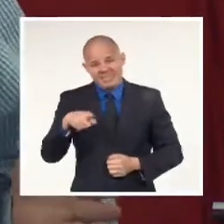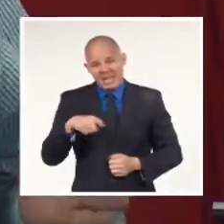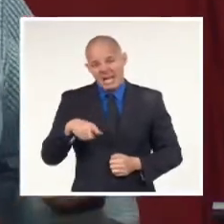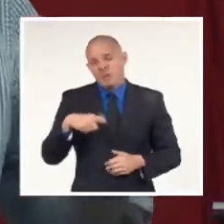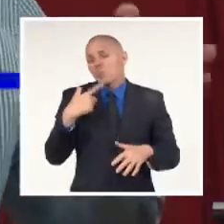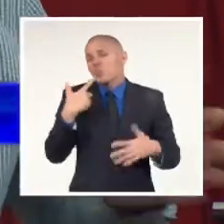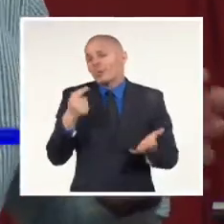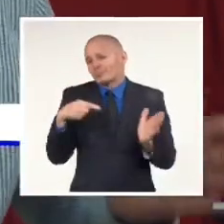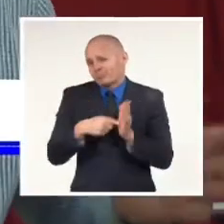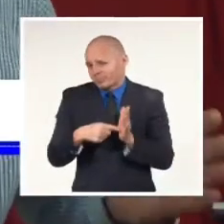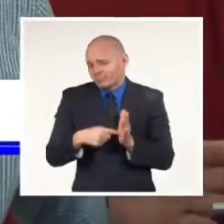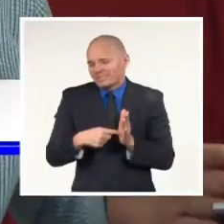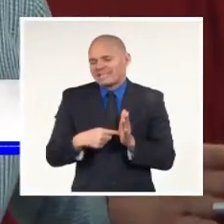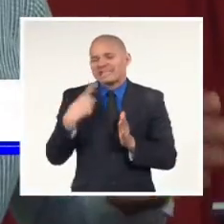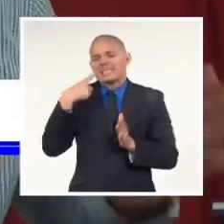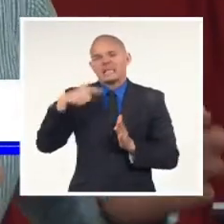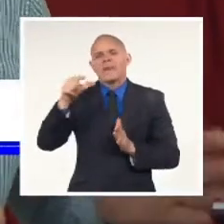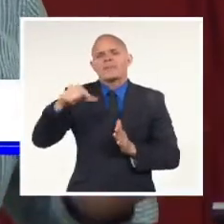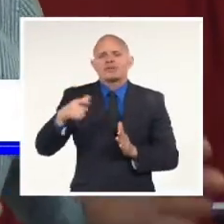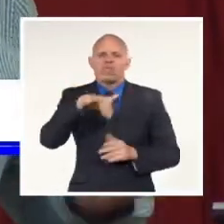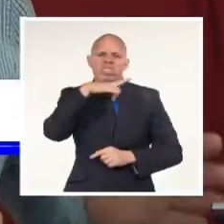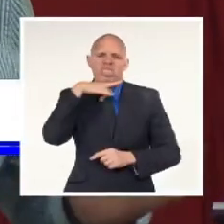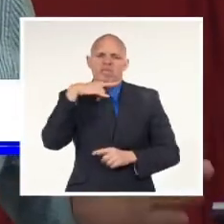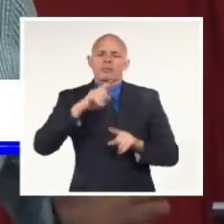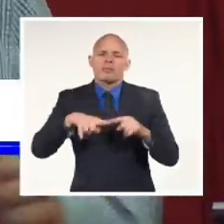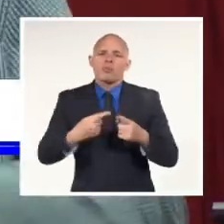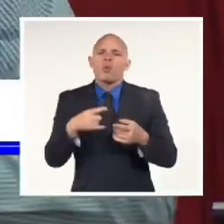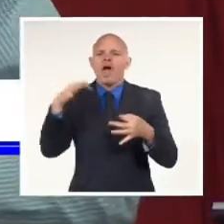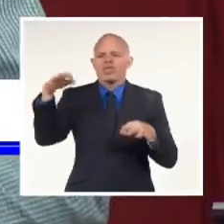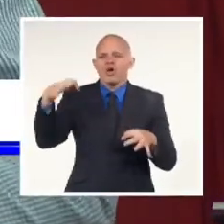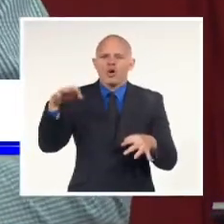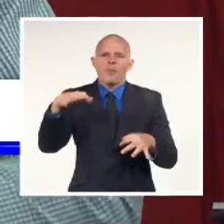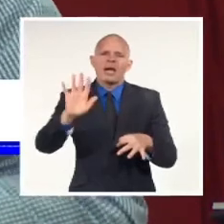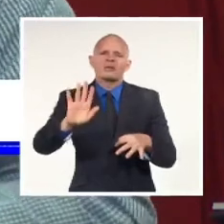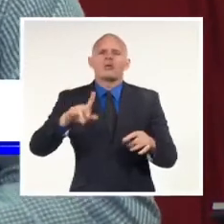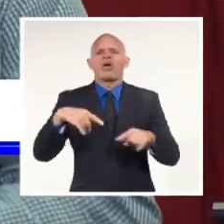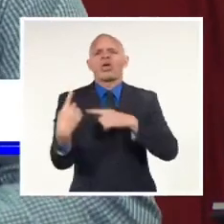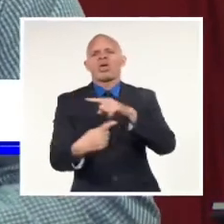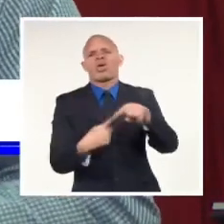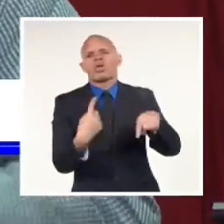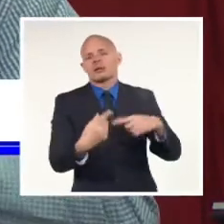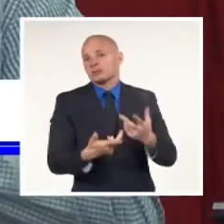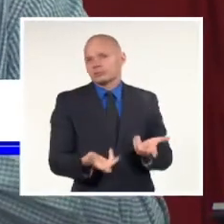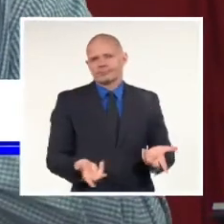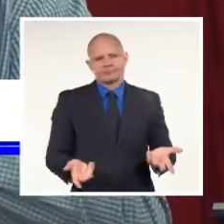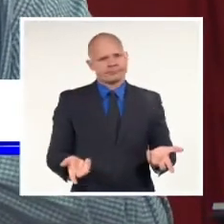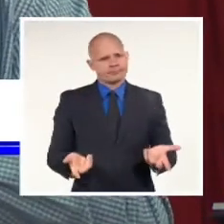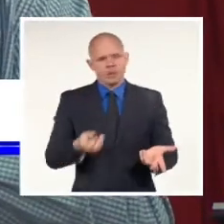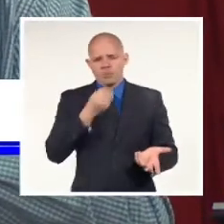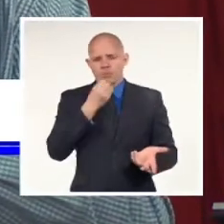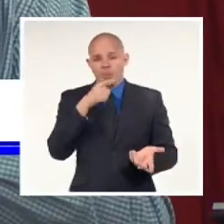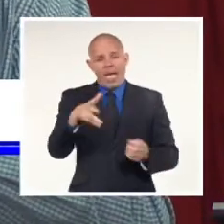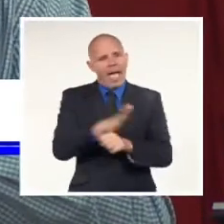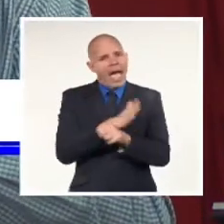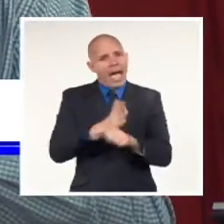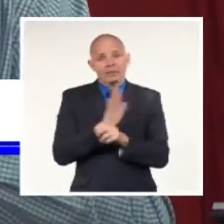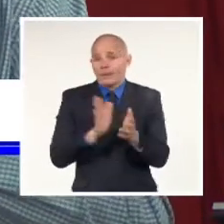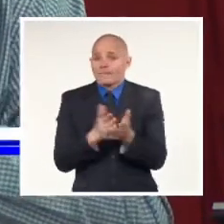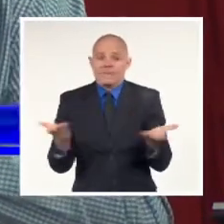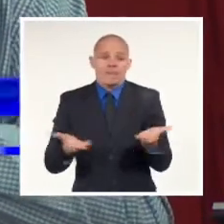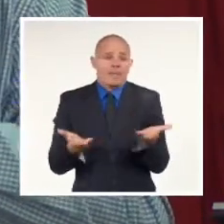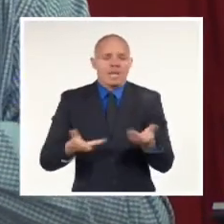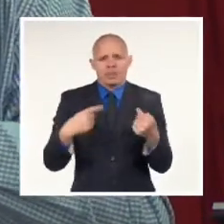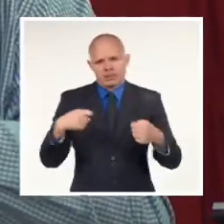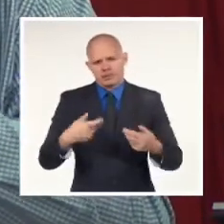que uno tiene que decir en qué tiempo tengo que entregar estas tierras para que de verdad tengan resultados productivos en lo que queda del